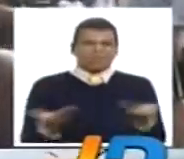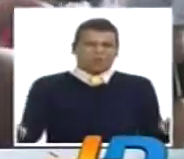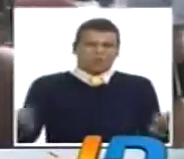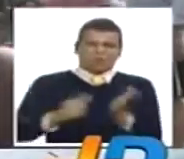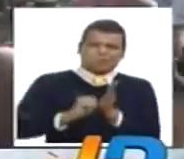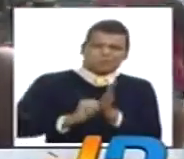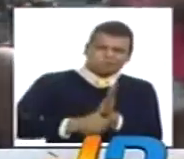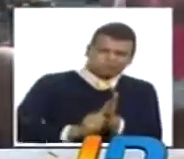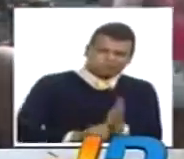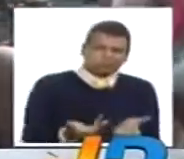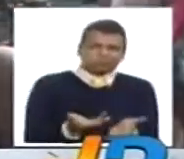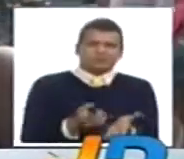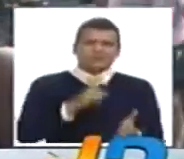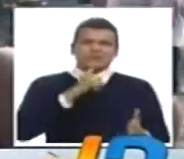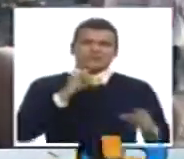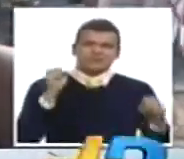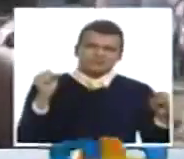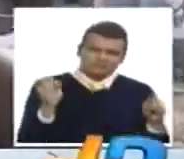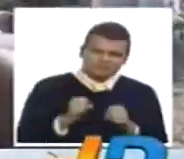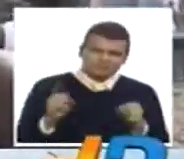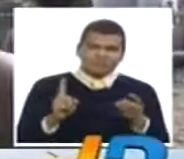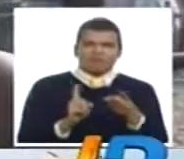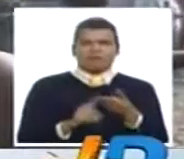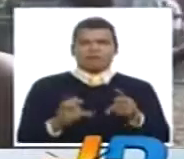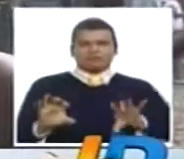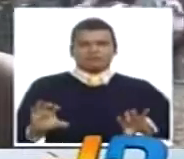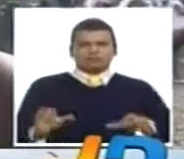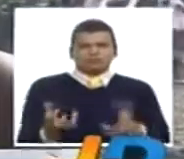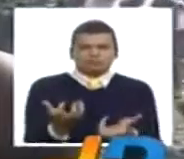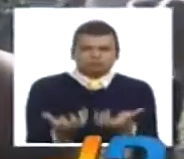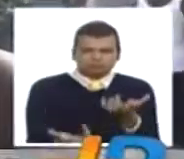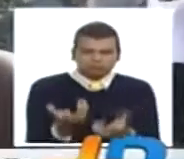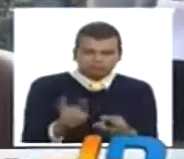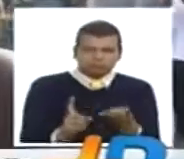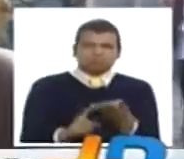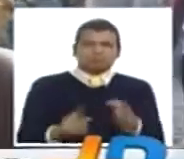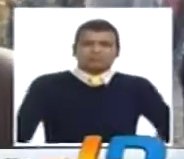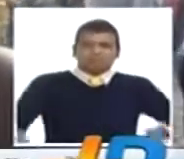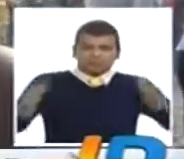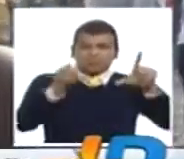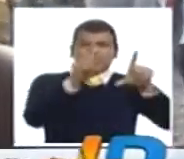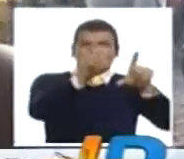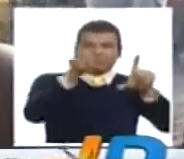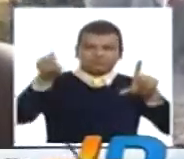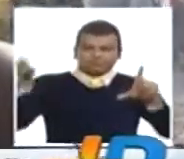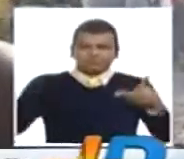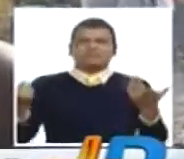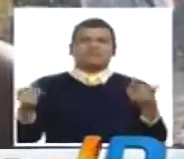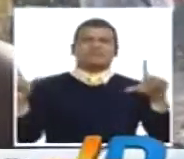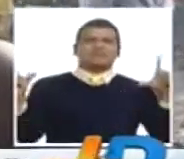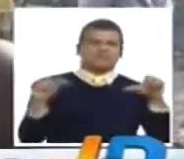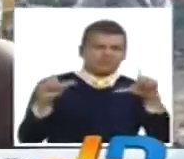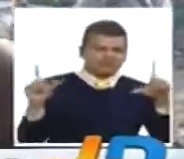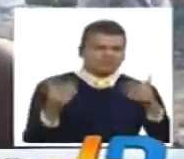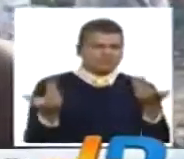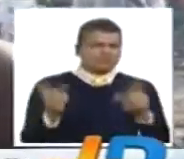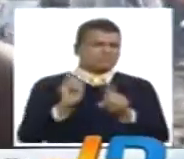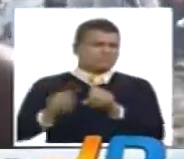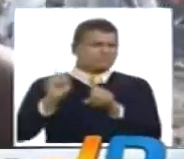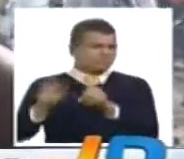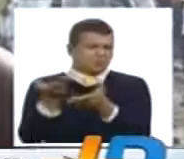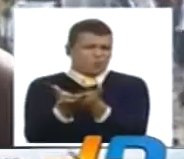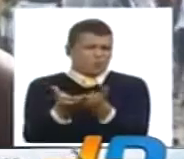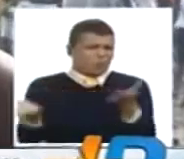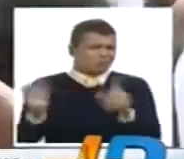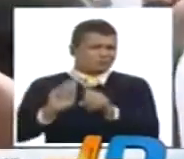papeles, nevera, estufas, closet, televisores. Quedamos absolutamente